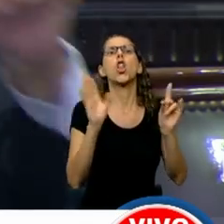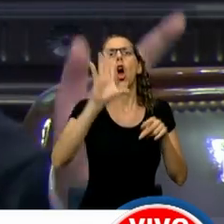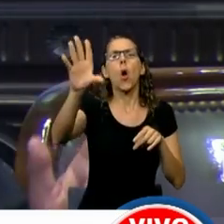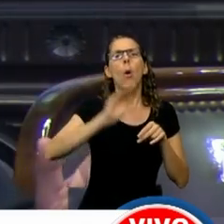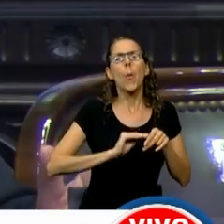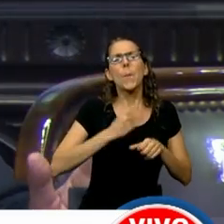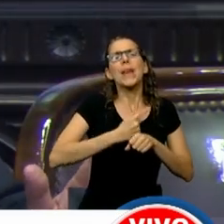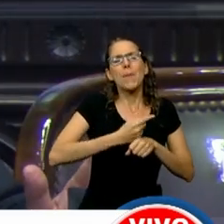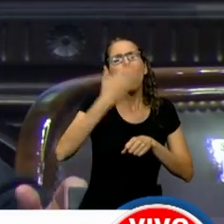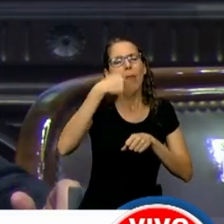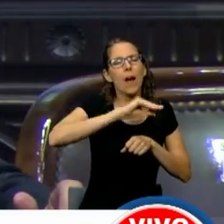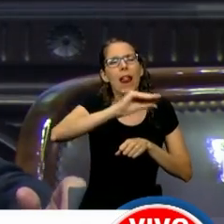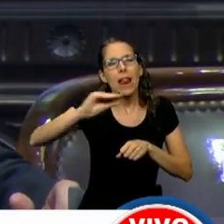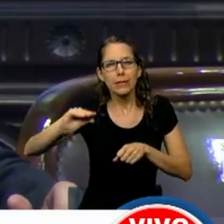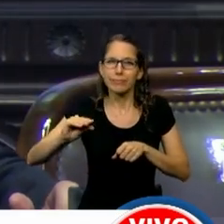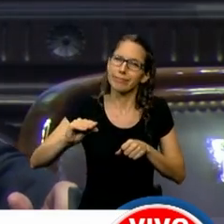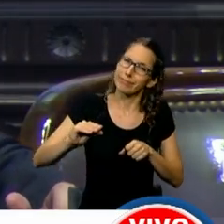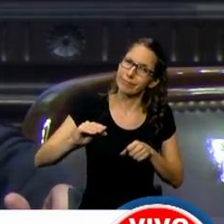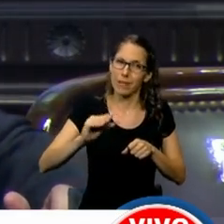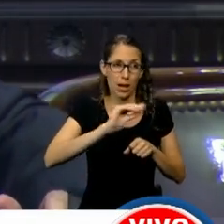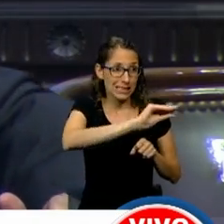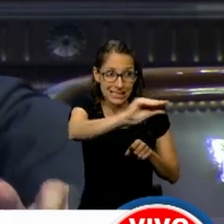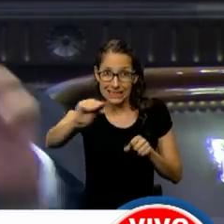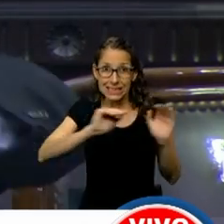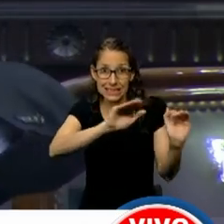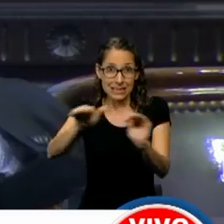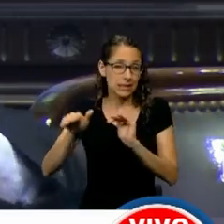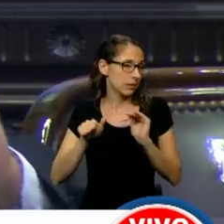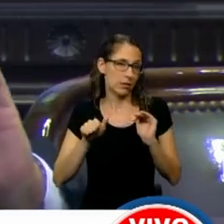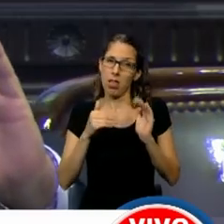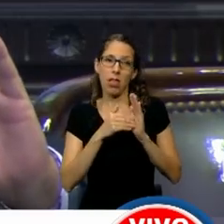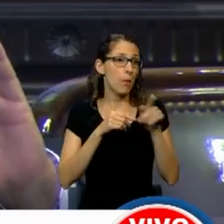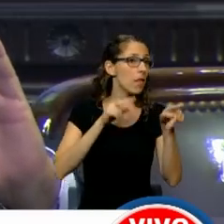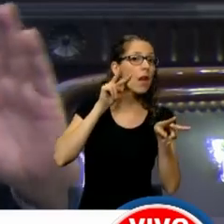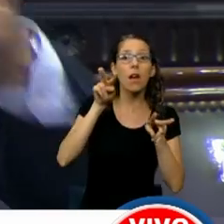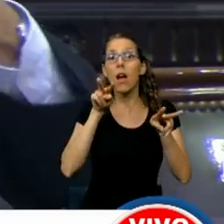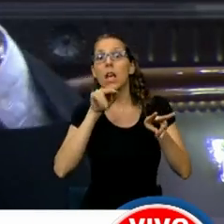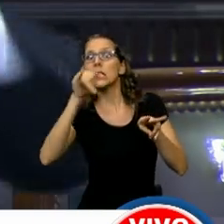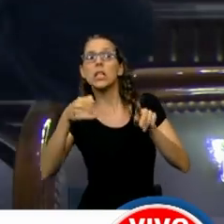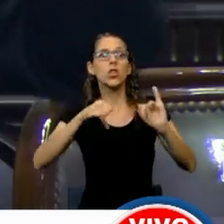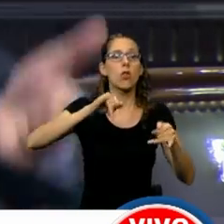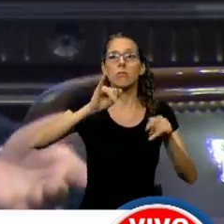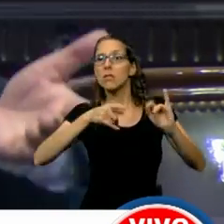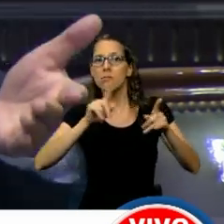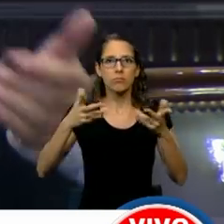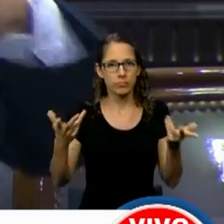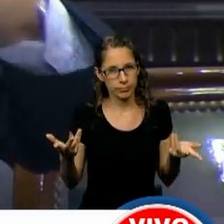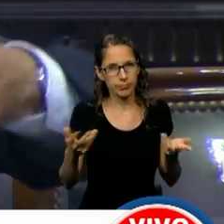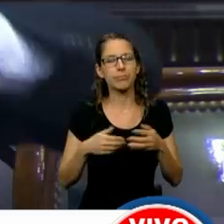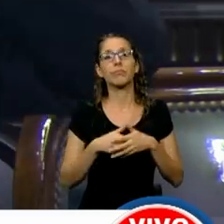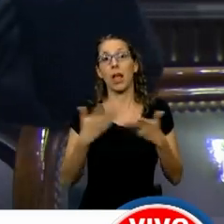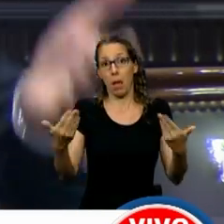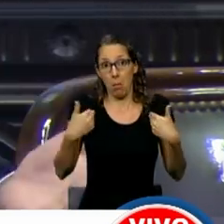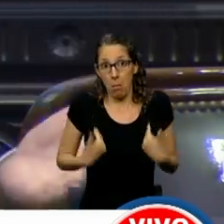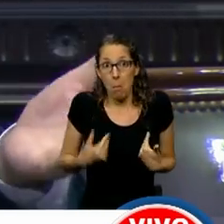prevé retornar arbitrariamente ao te doy abono a voto de la bonos o un cómodo deporte que generalmente lamentablemente en mi